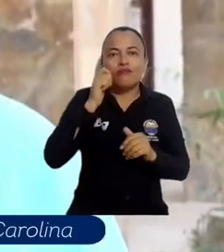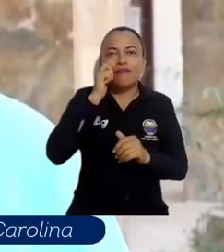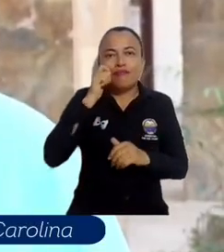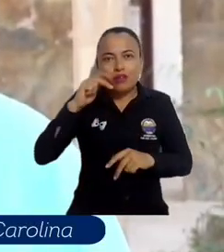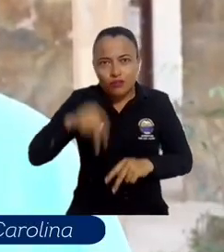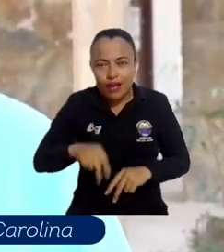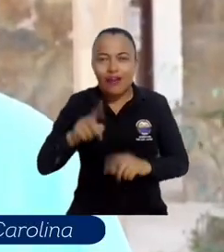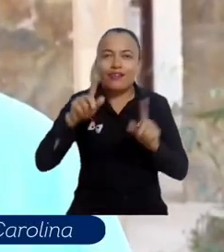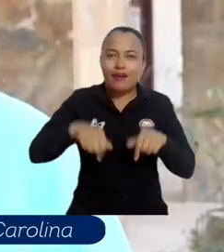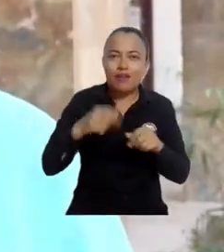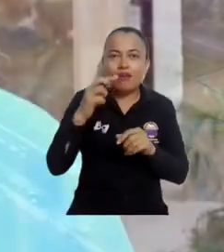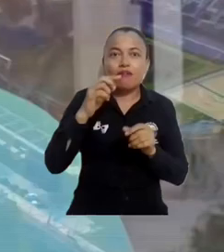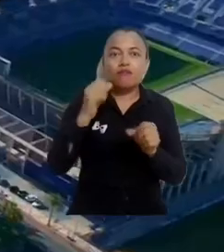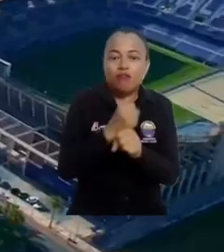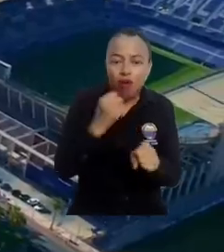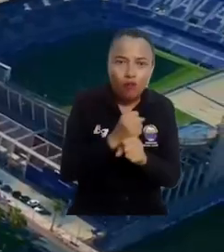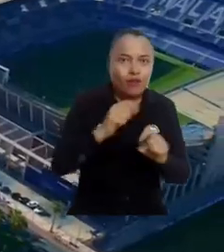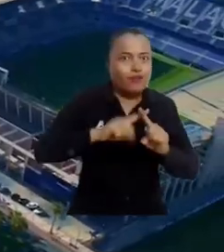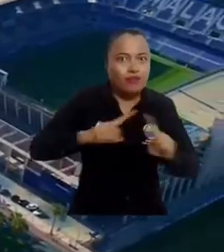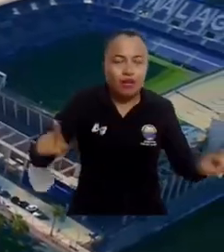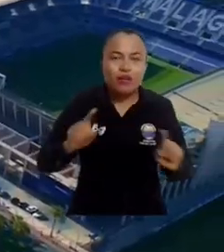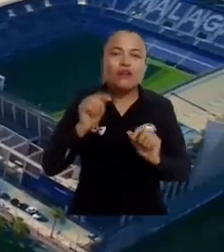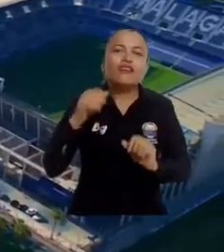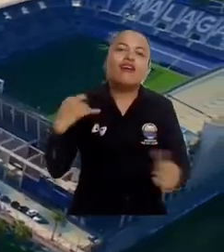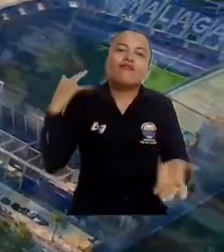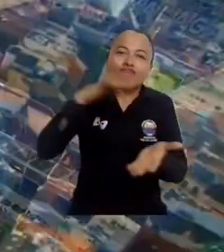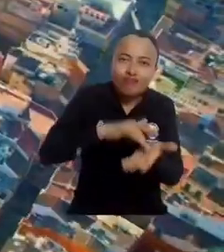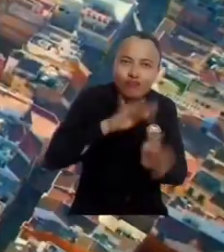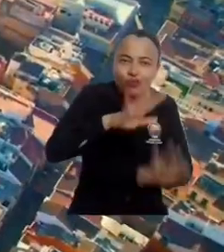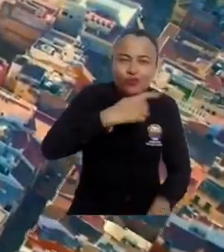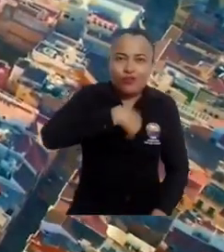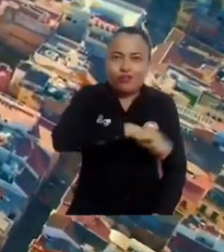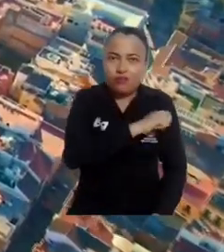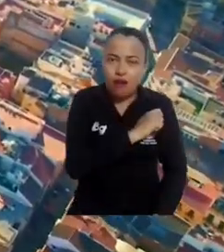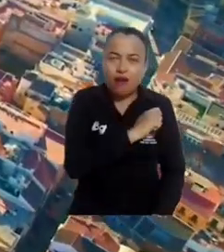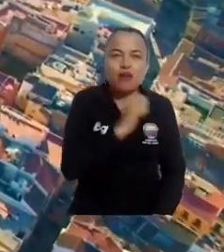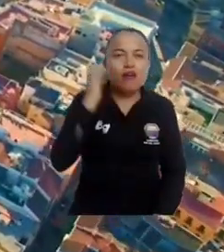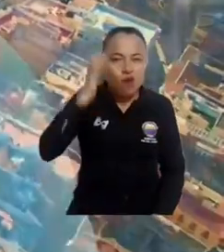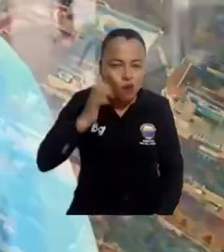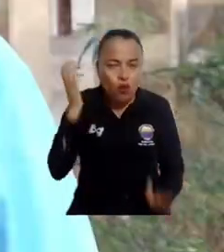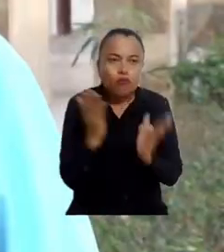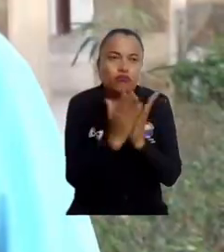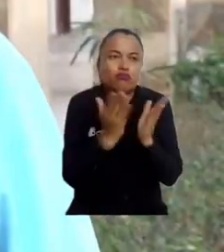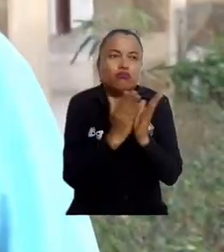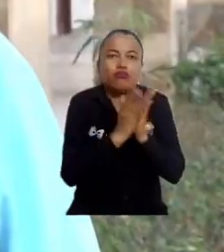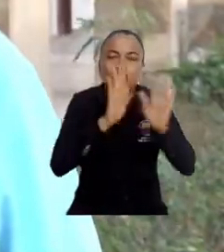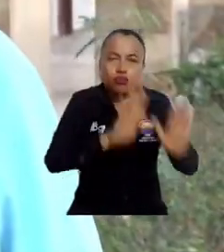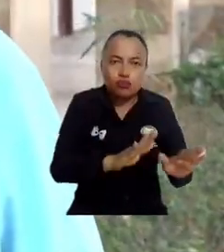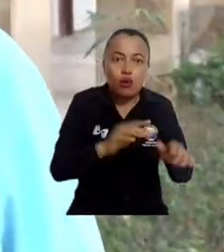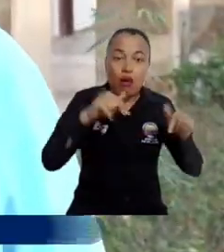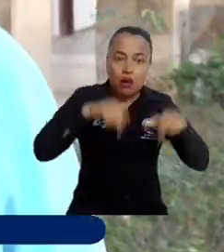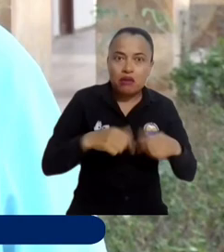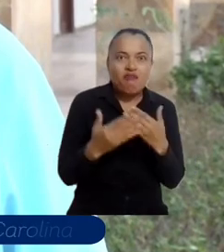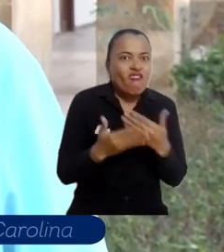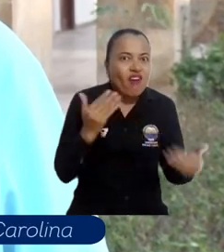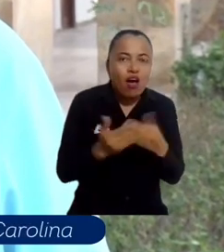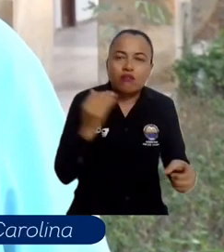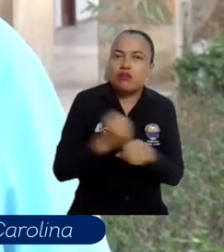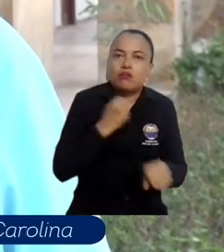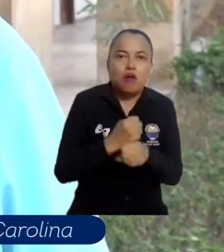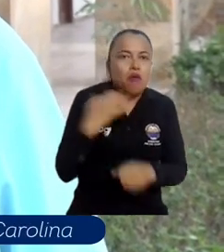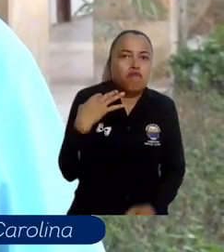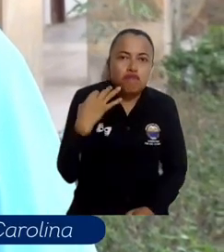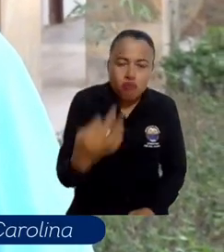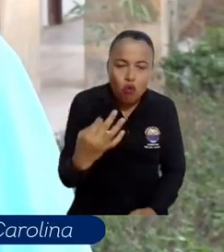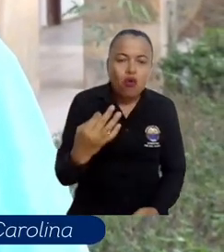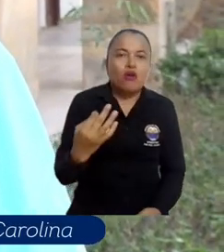personales, la madurez, la experiencia ya de haber estudiado en Europa. Cuando ya yo regresé de España, pues la cuestión laboral se